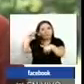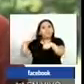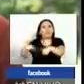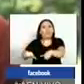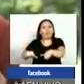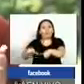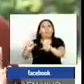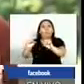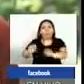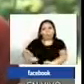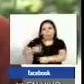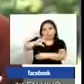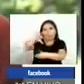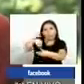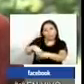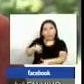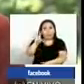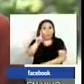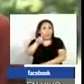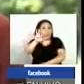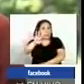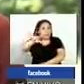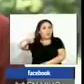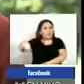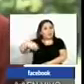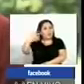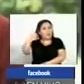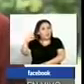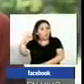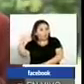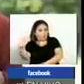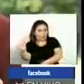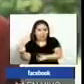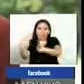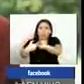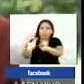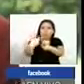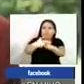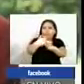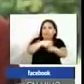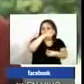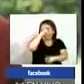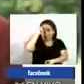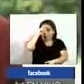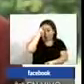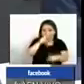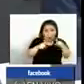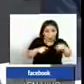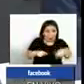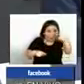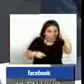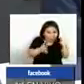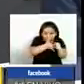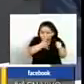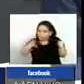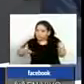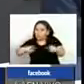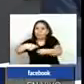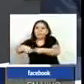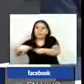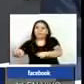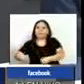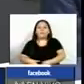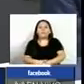acuerdo de incluir de 15.000 a 20.000 nuevos empleos de este mes a diciembre. Hay proyección